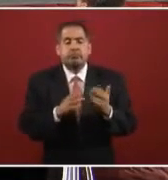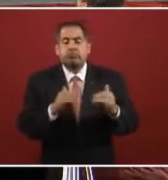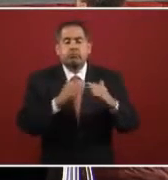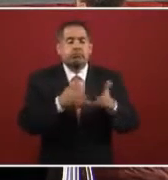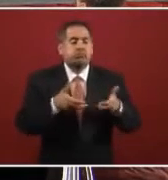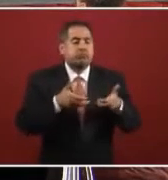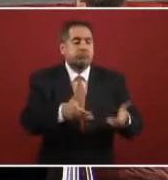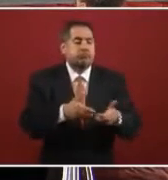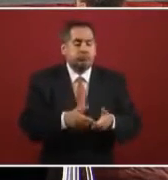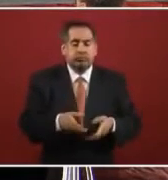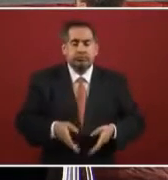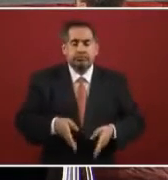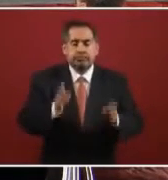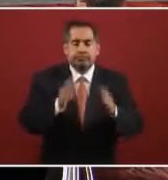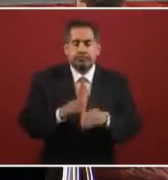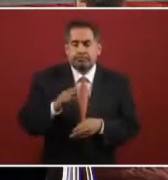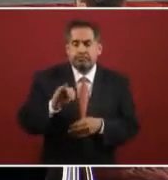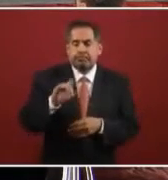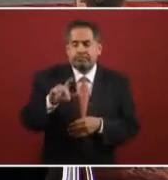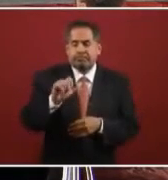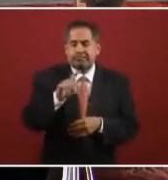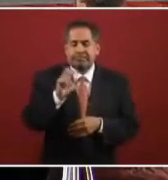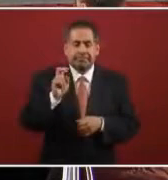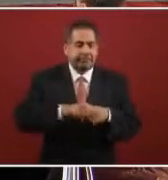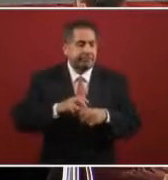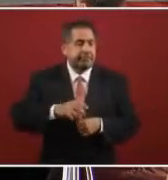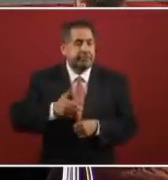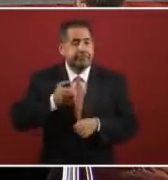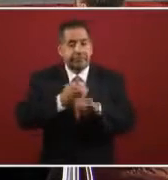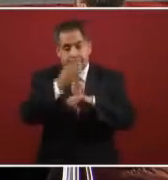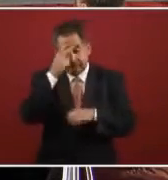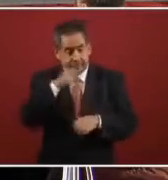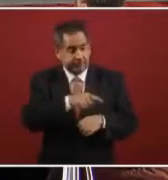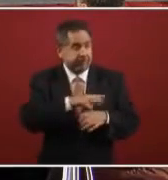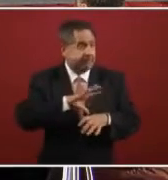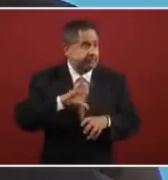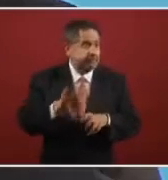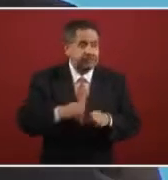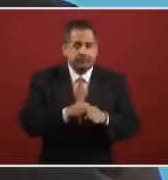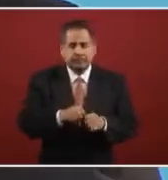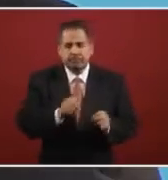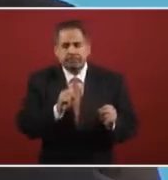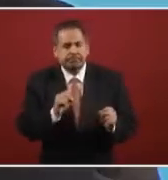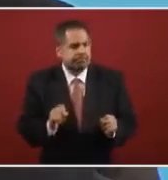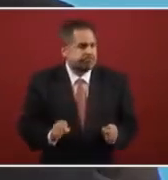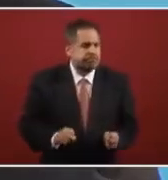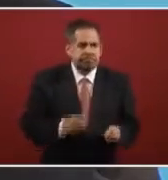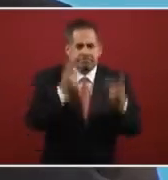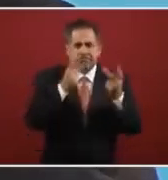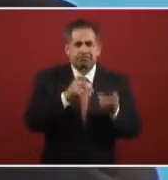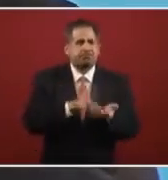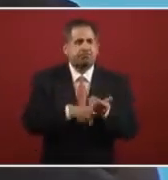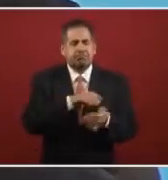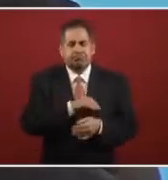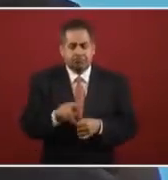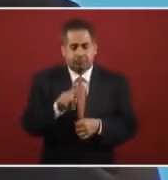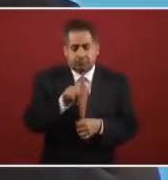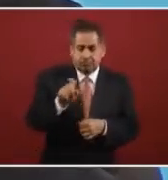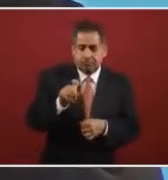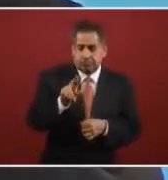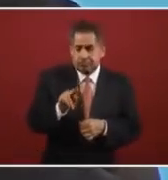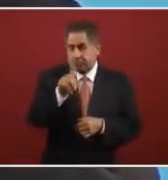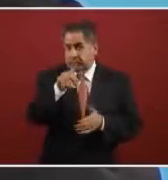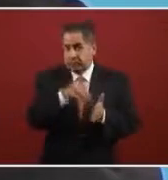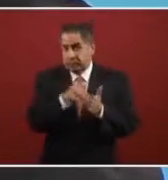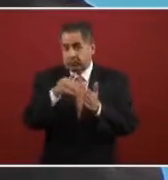there was en Boulevard also Miguel a Alemán real Valdés, en el estate Estado de México, in the que state se of vendió por Mexico parte del SAI that was sold alrededor de 181